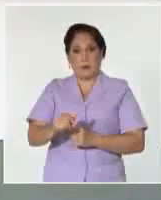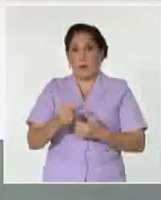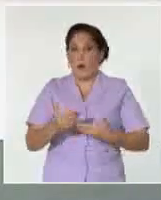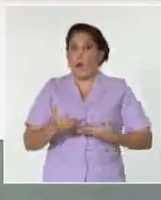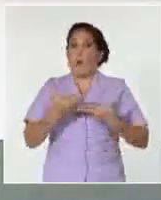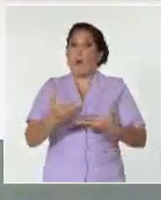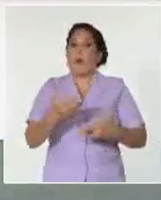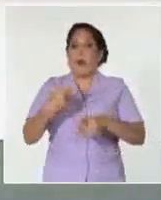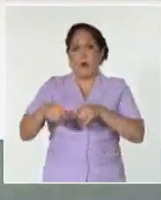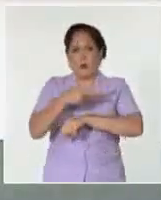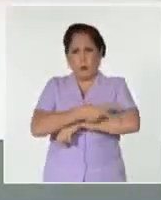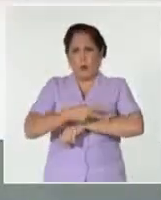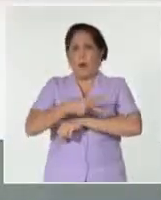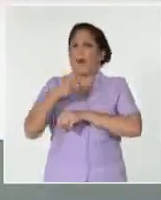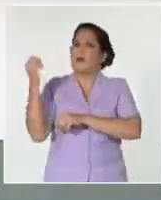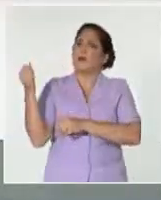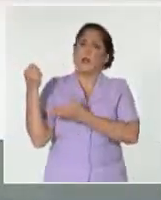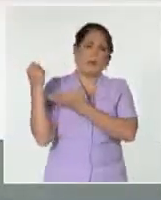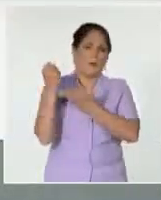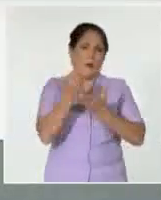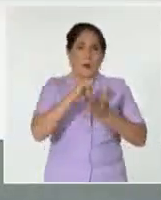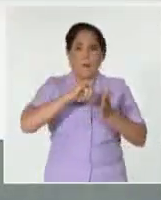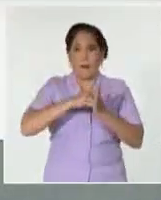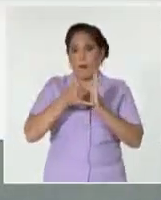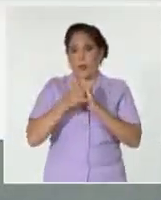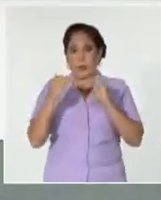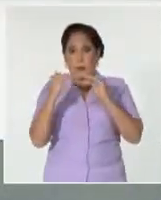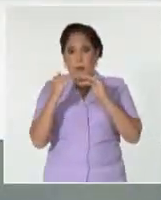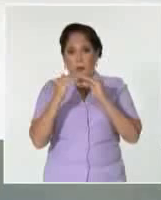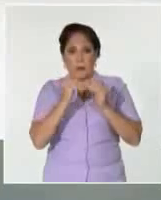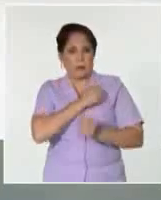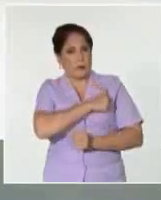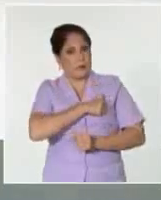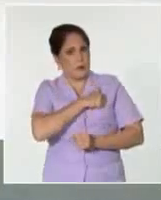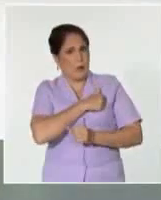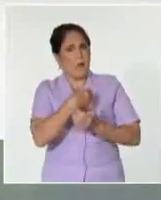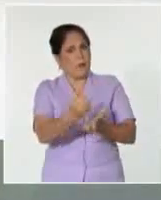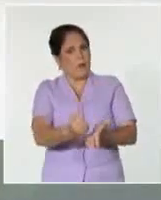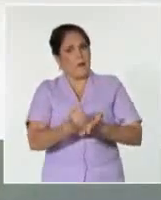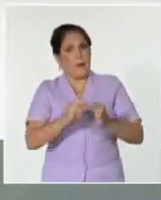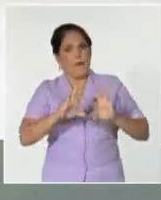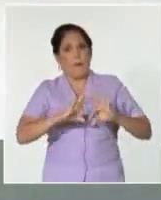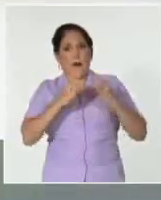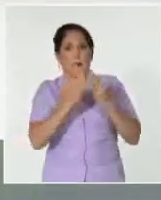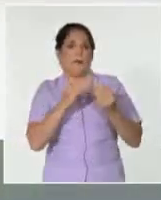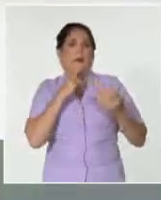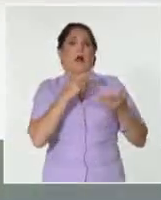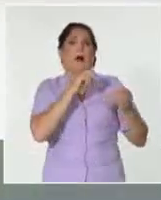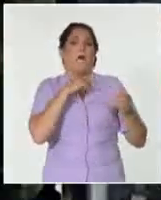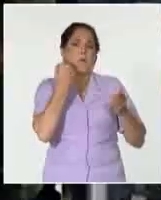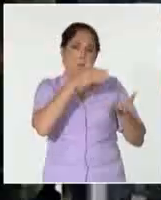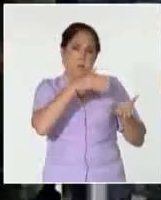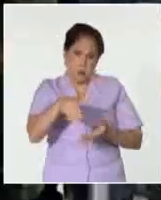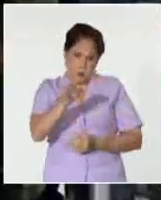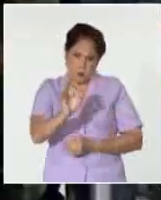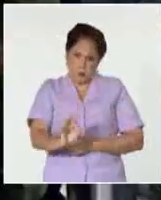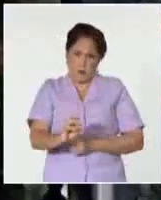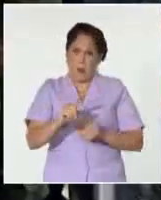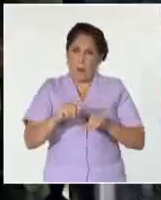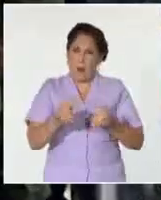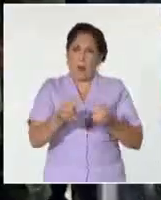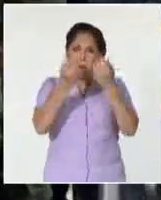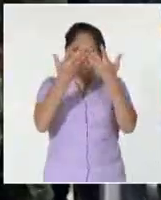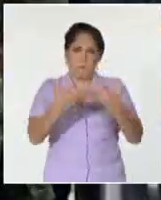fronteras. Desde Estados Unidos, el proyecto Puentes de Amor expresó su solidaridad con las familias de los fallecidos en este derrumbe. Ofrecemos